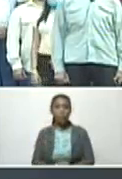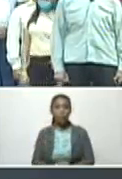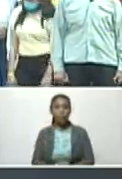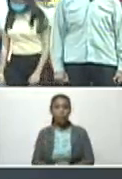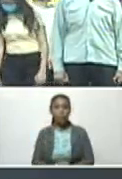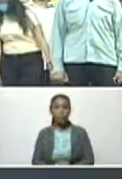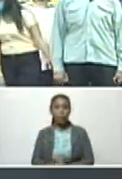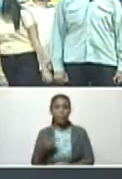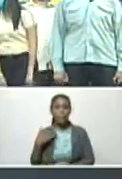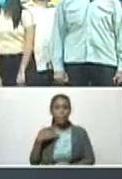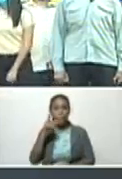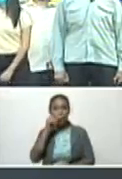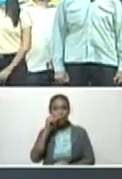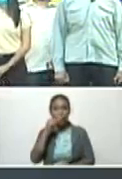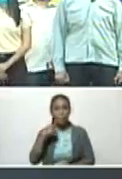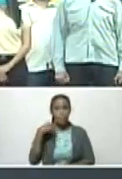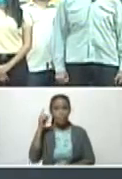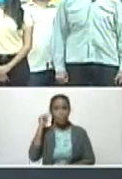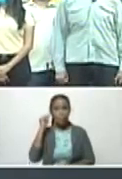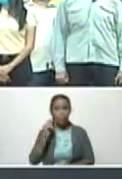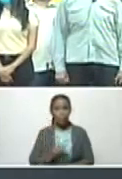Mi papá y mi mamá